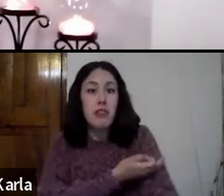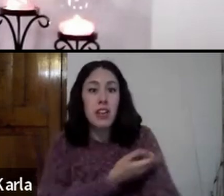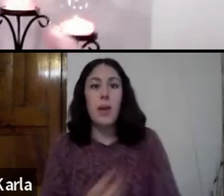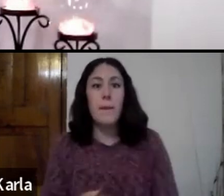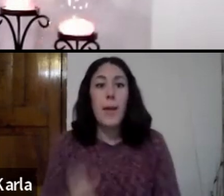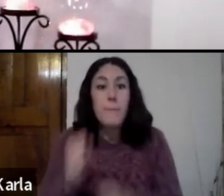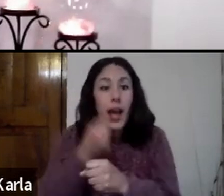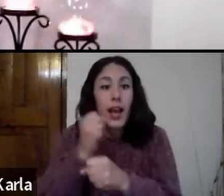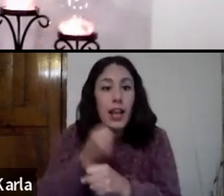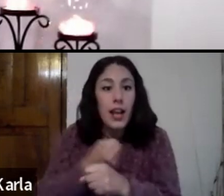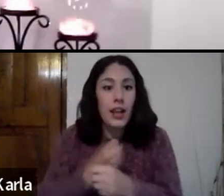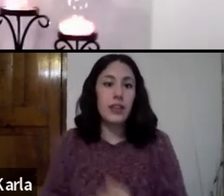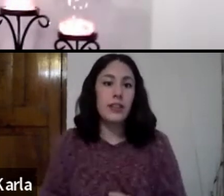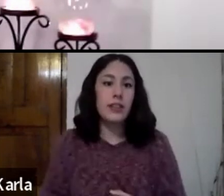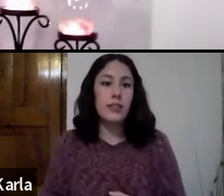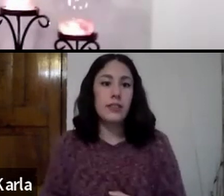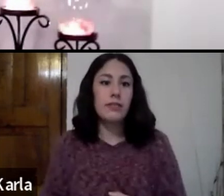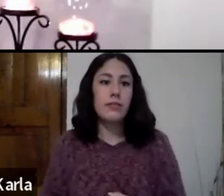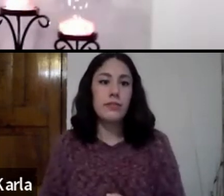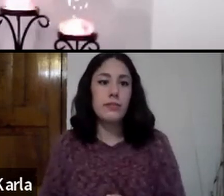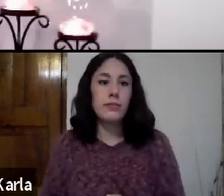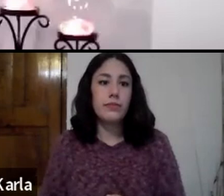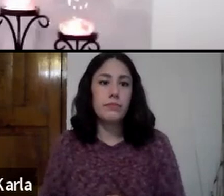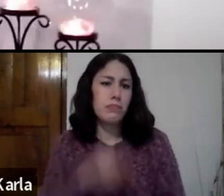algo malo es algo que nos ayuda a sobrevivir